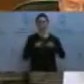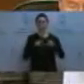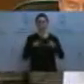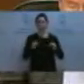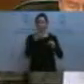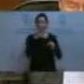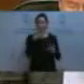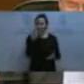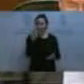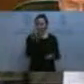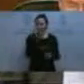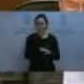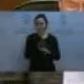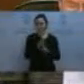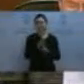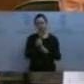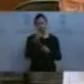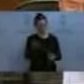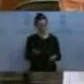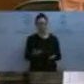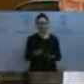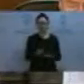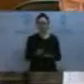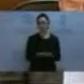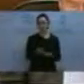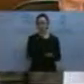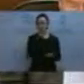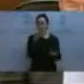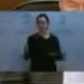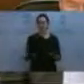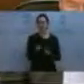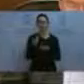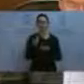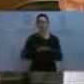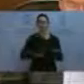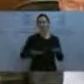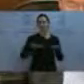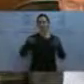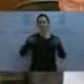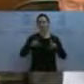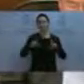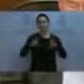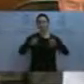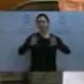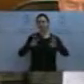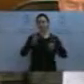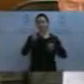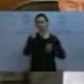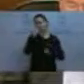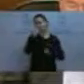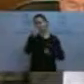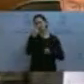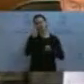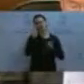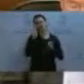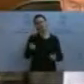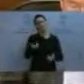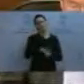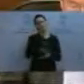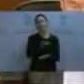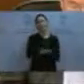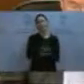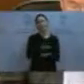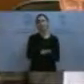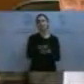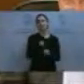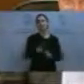ahora interés en solucionarlo. De hecho, todos estos anuncios en prensa y filtraciones interesadas para calmar a los